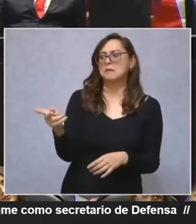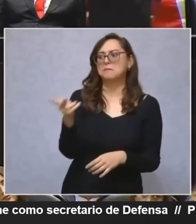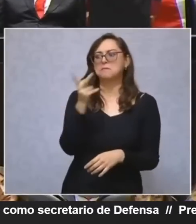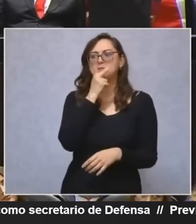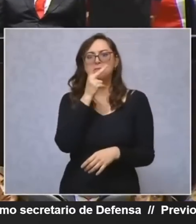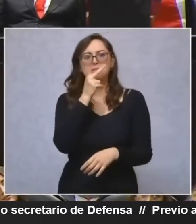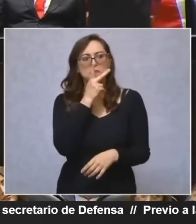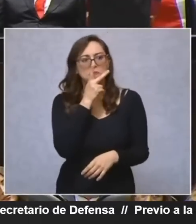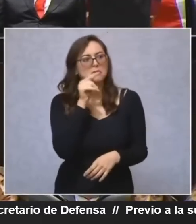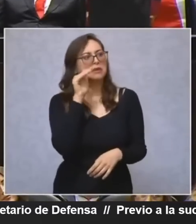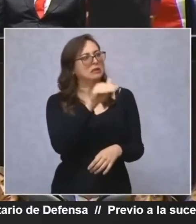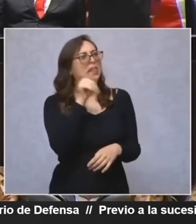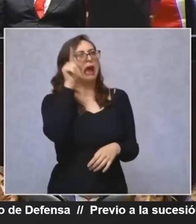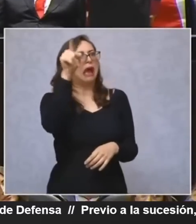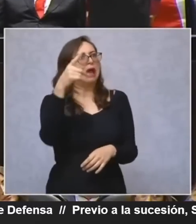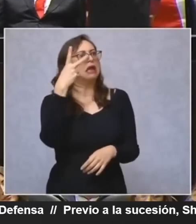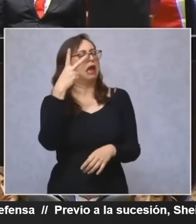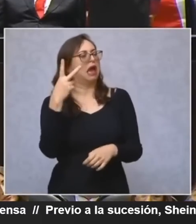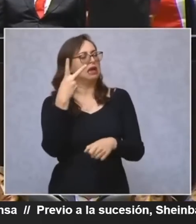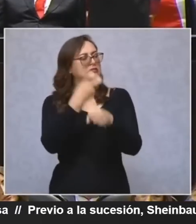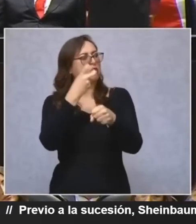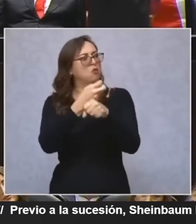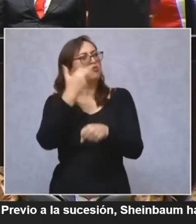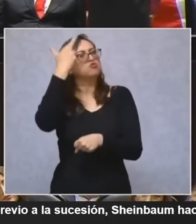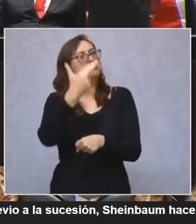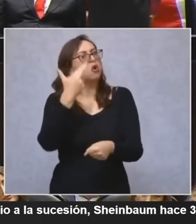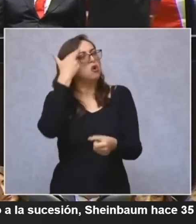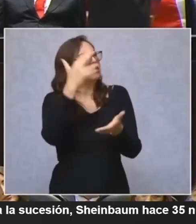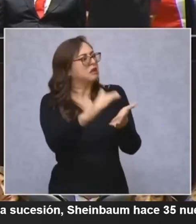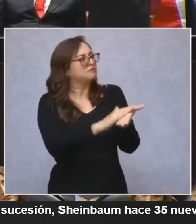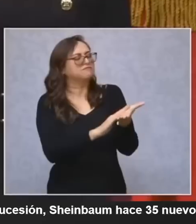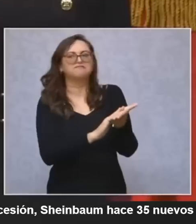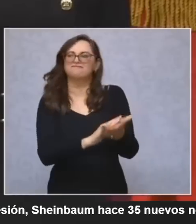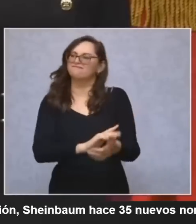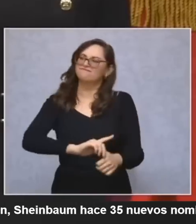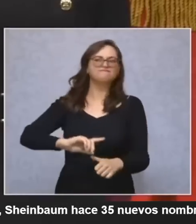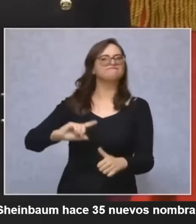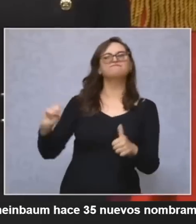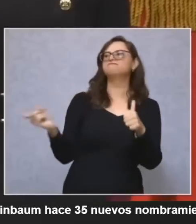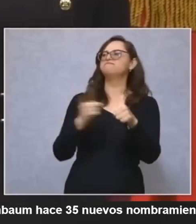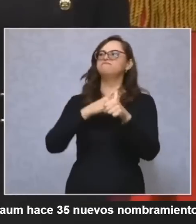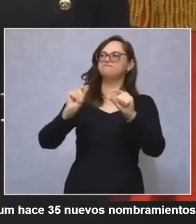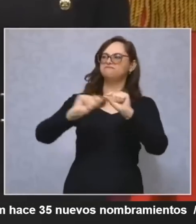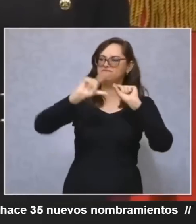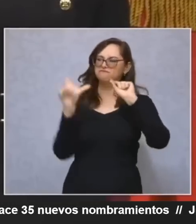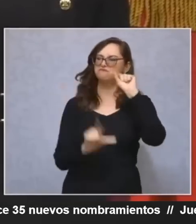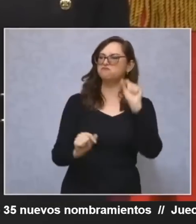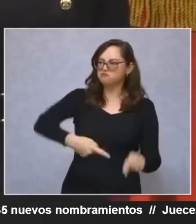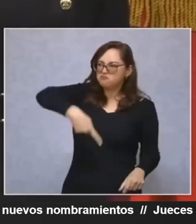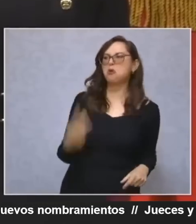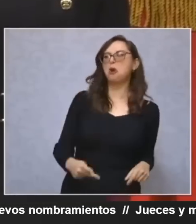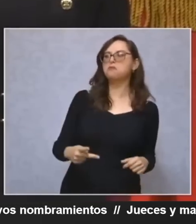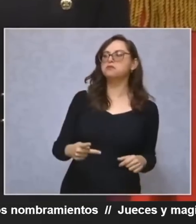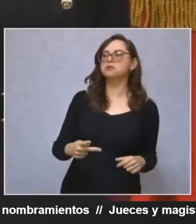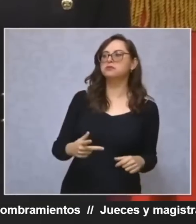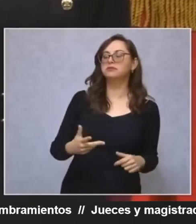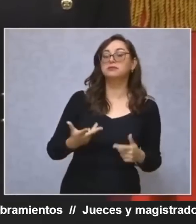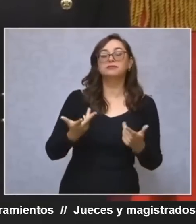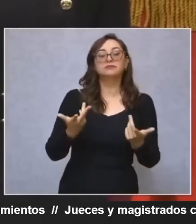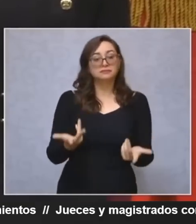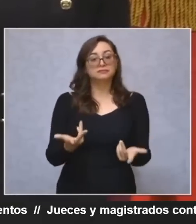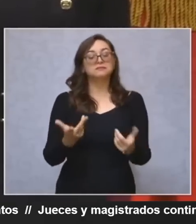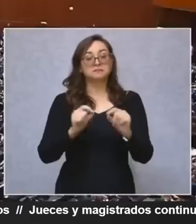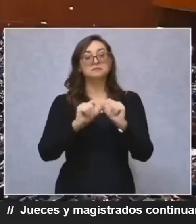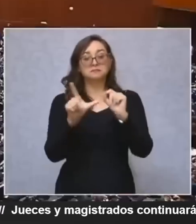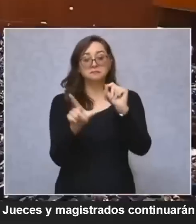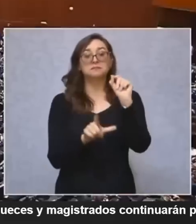la indulgencia del virrey, supo decir: la patria es primero. México